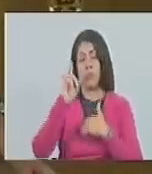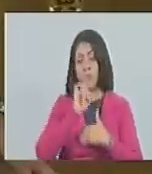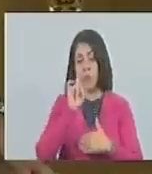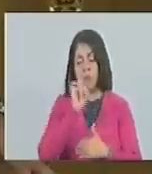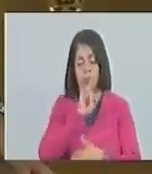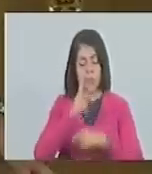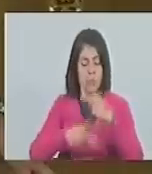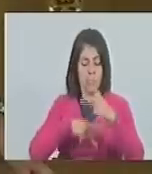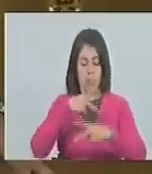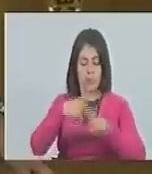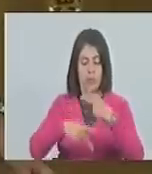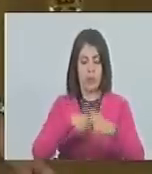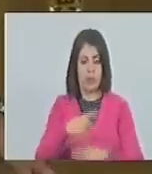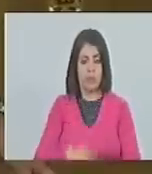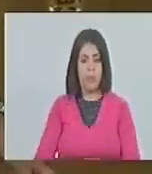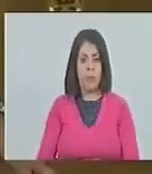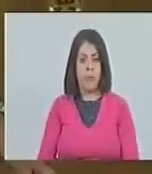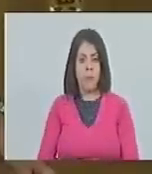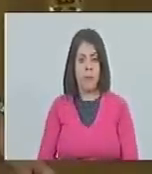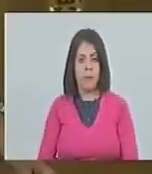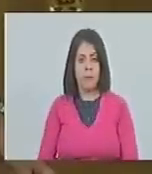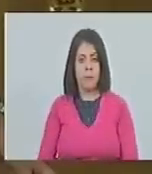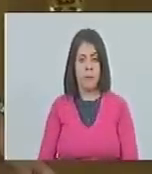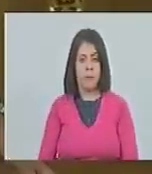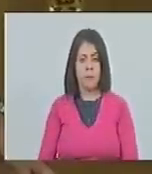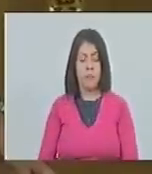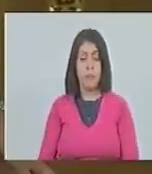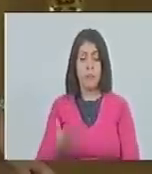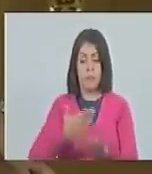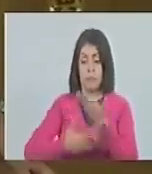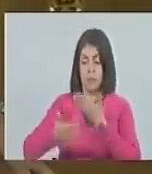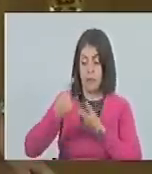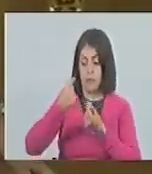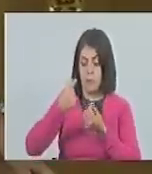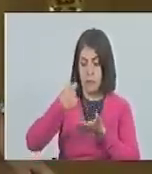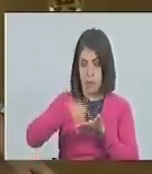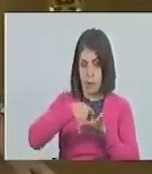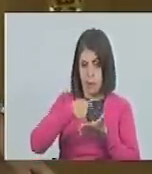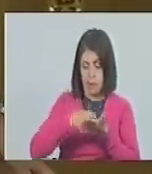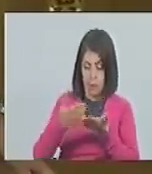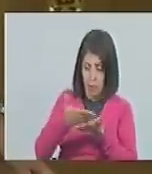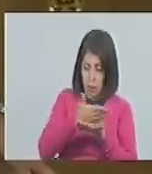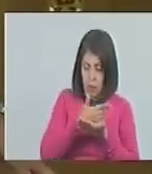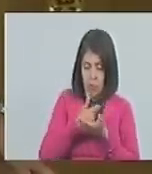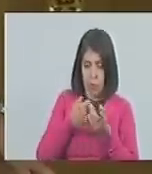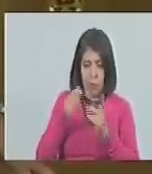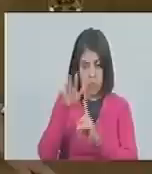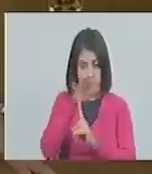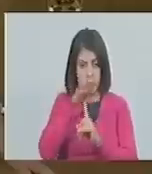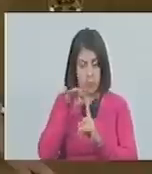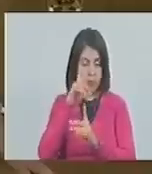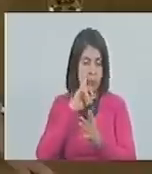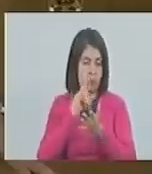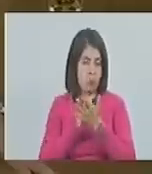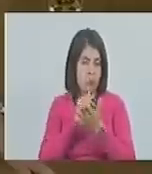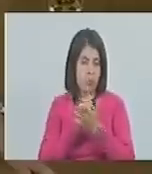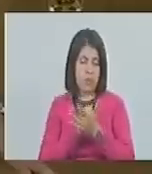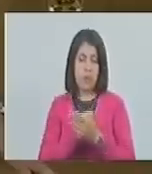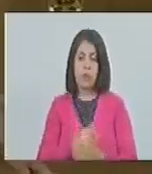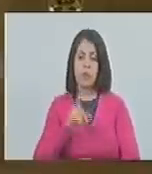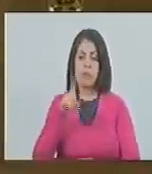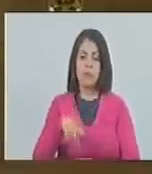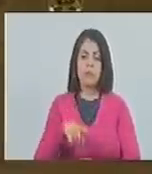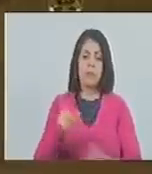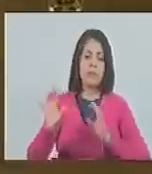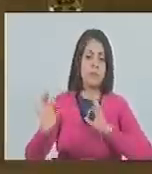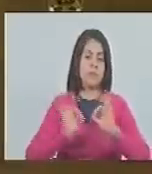Esta es la etapa en la que se aplican los chantajes, en que se manipula la evidencia, en